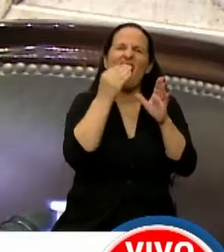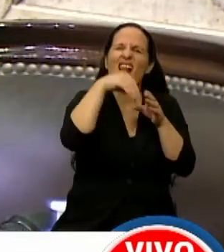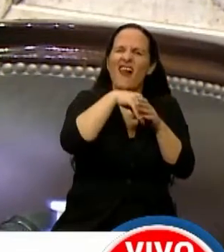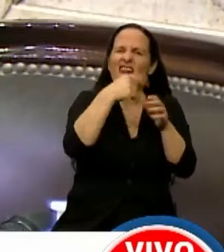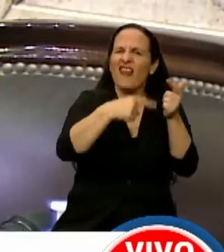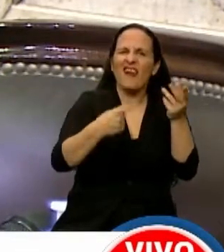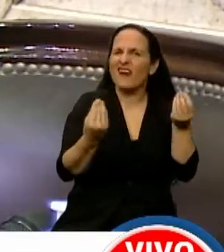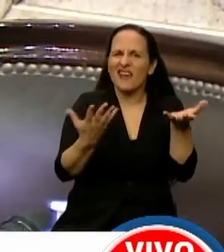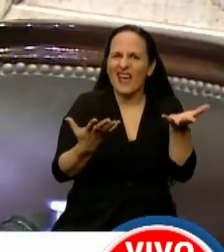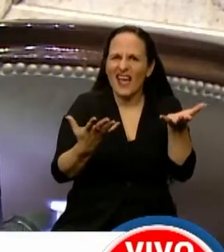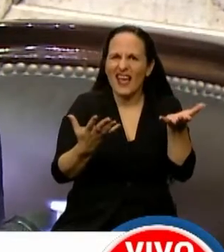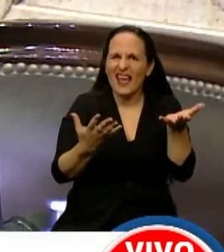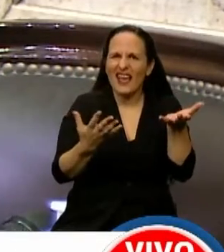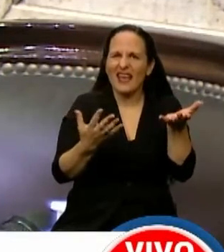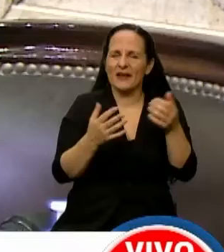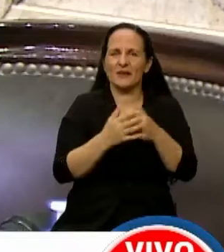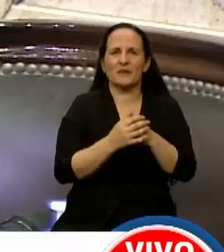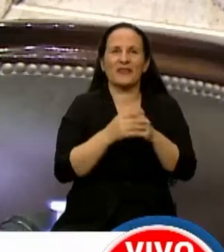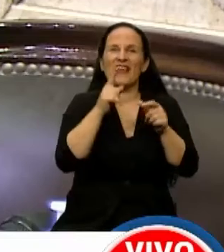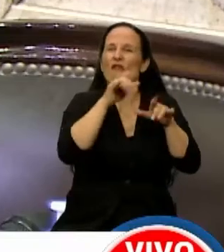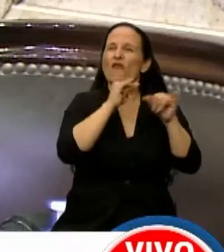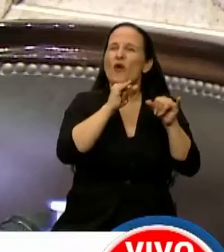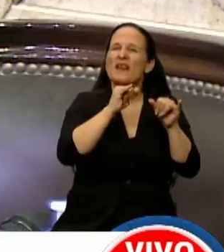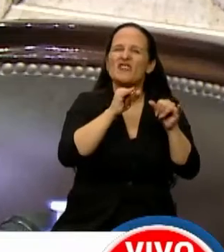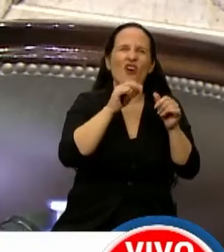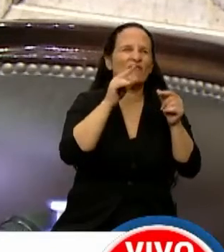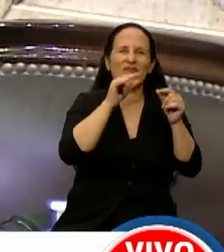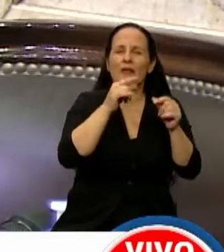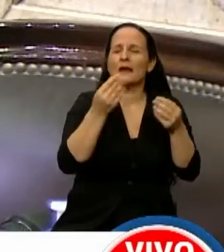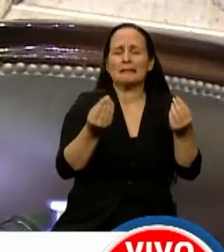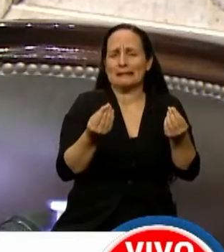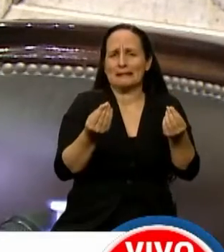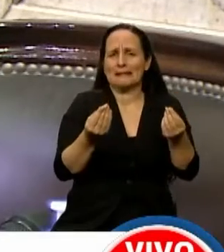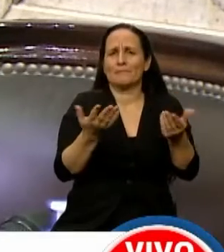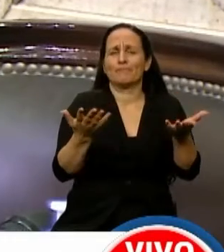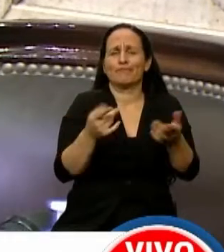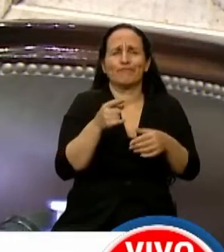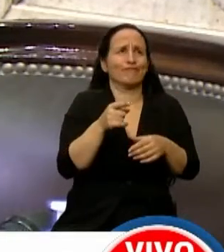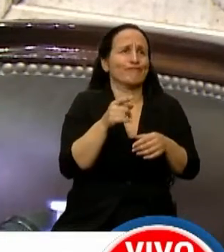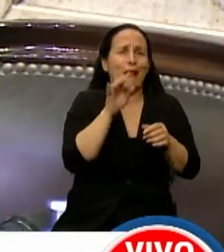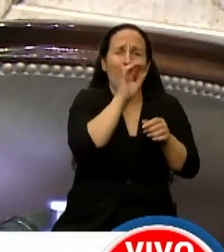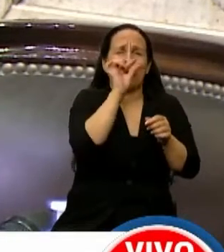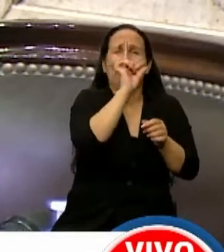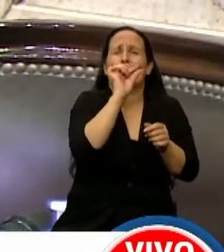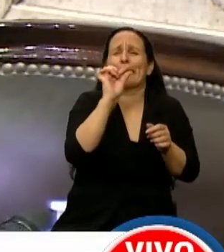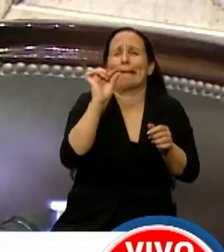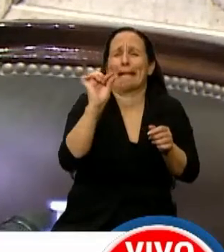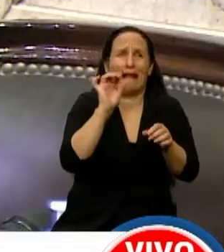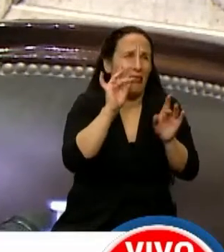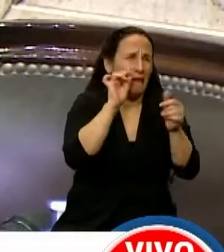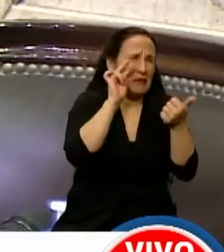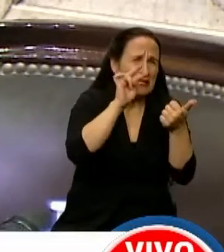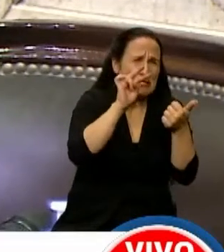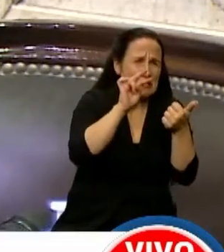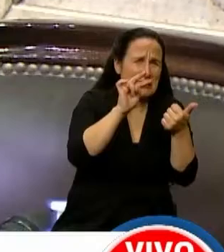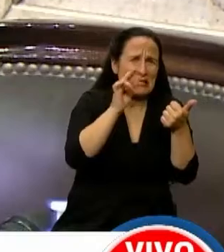contiene esos datos que, primero que todo, que son letras muy chiquitas, que es muy difícil de